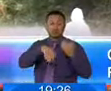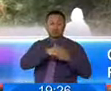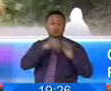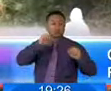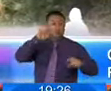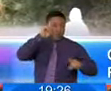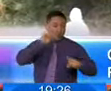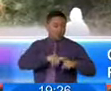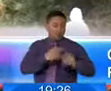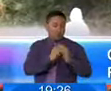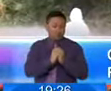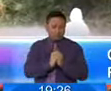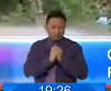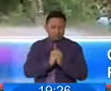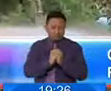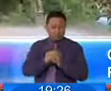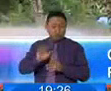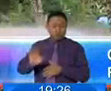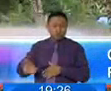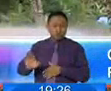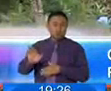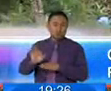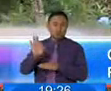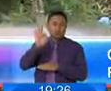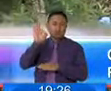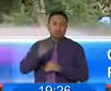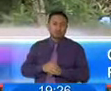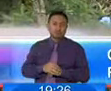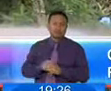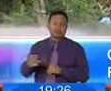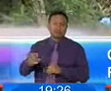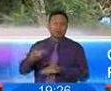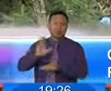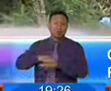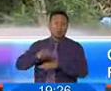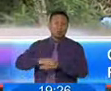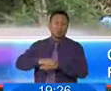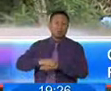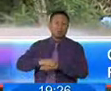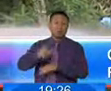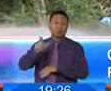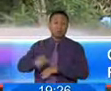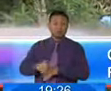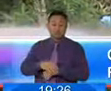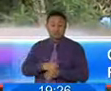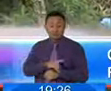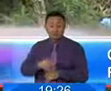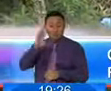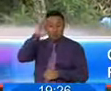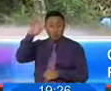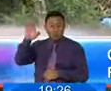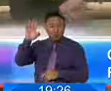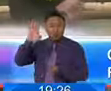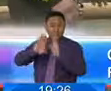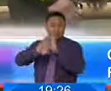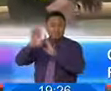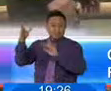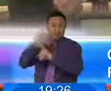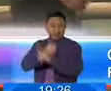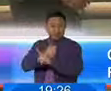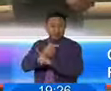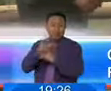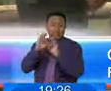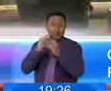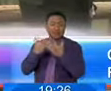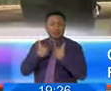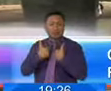el alma bendita de la universitaria. Seguramente la mano criminal del responsable terminó con sueños y metas y sobre todo destrozó a una